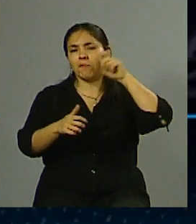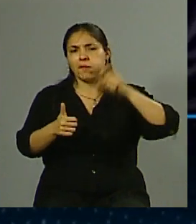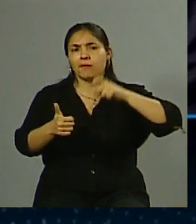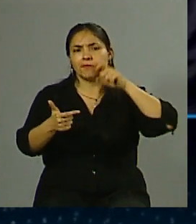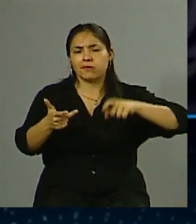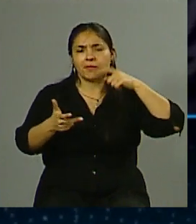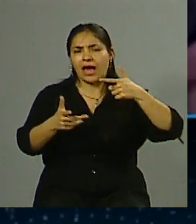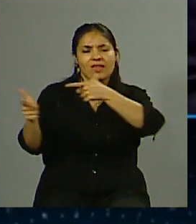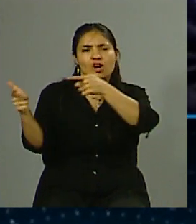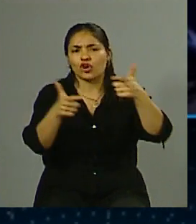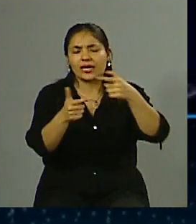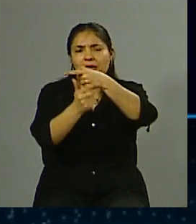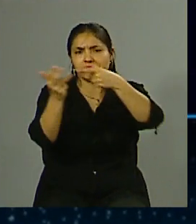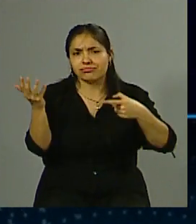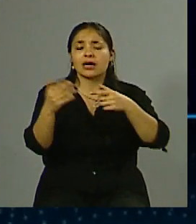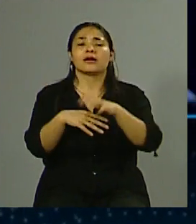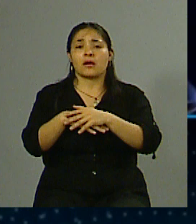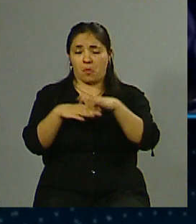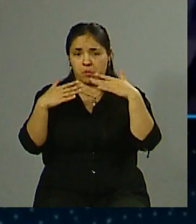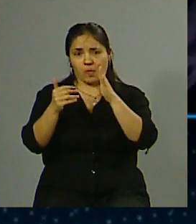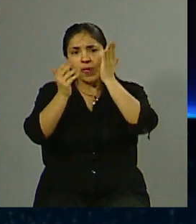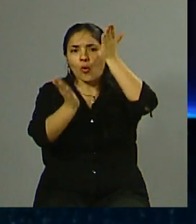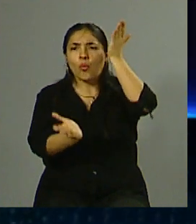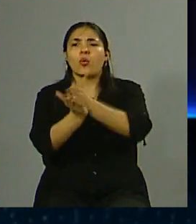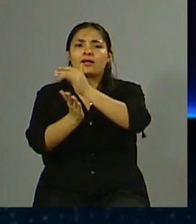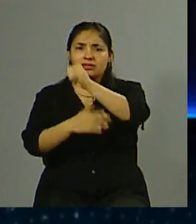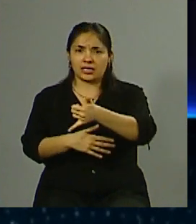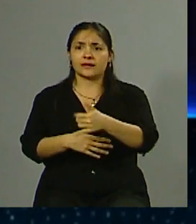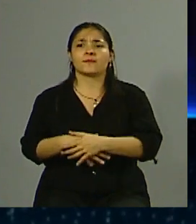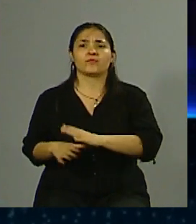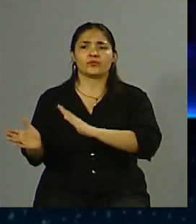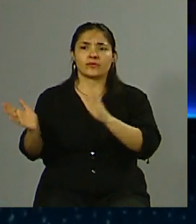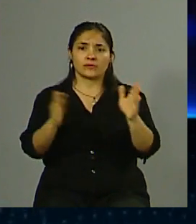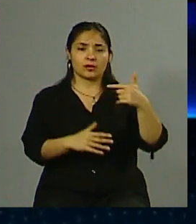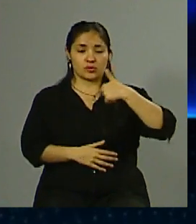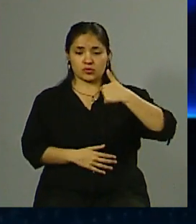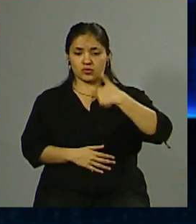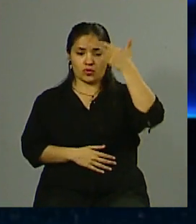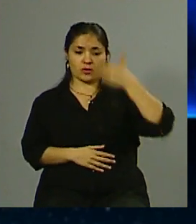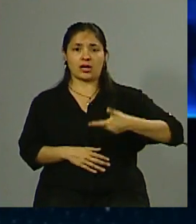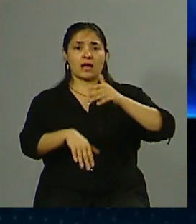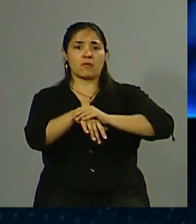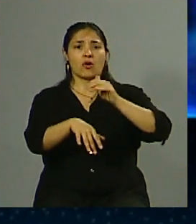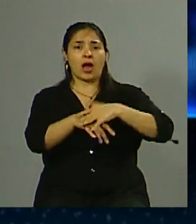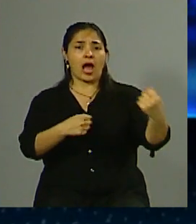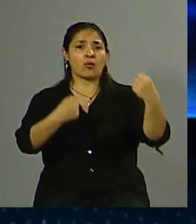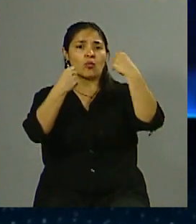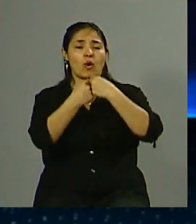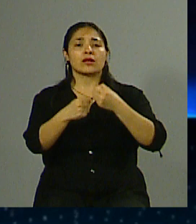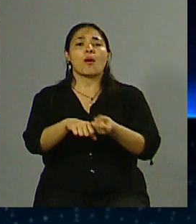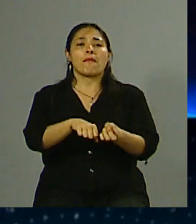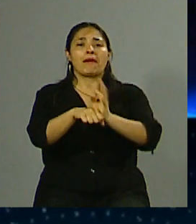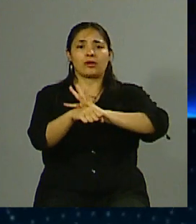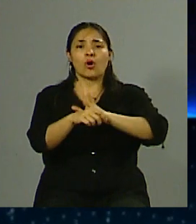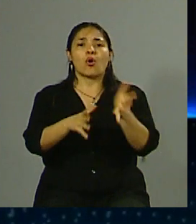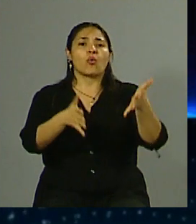Desgraciadamente, vengo siendo bloqueado sistemáticamente. Fui el funcionario que hizo el primer tratado del Mercosur junto